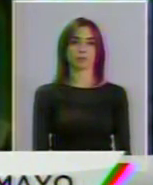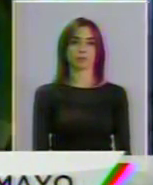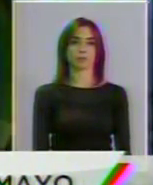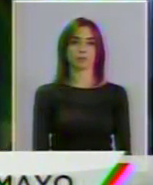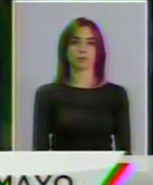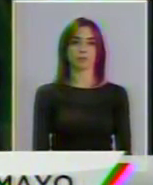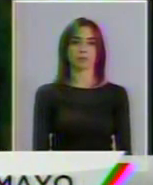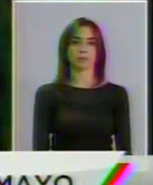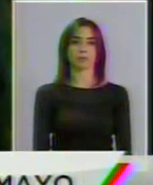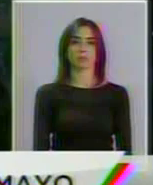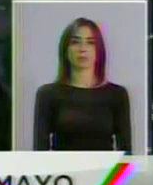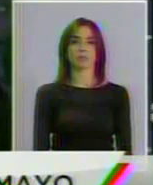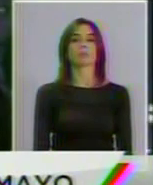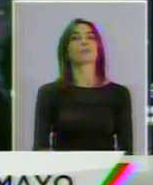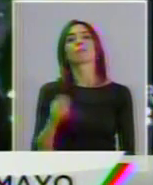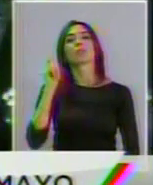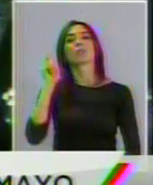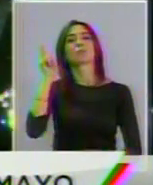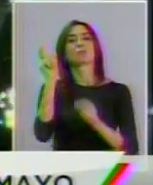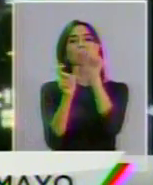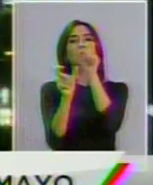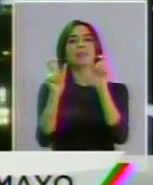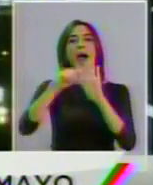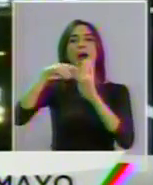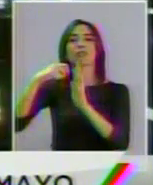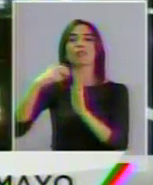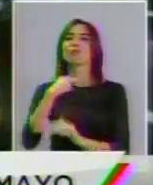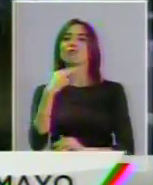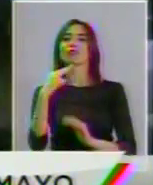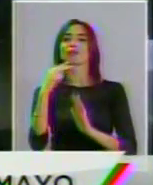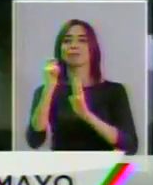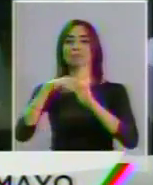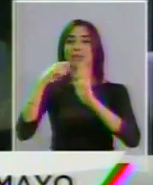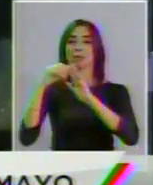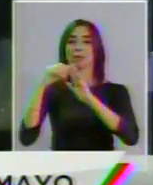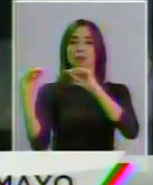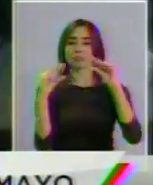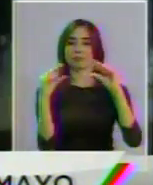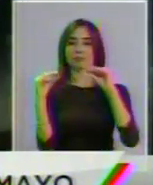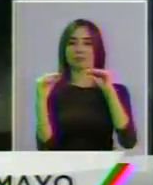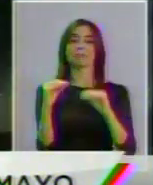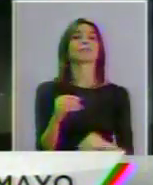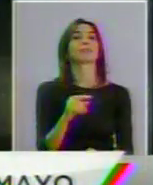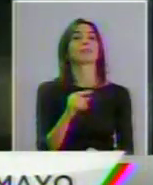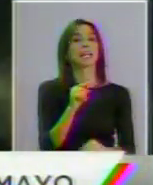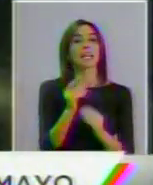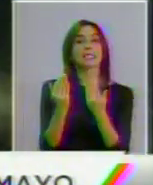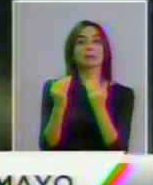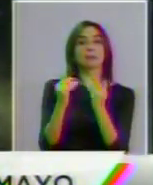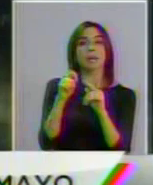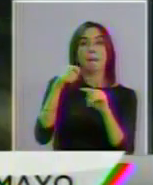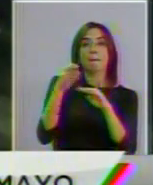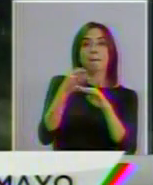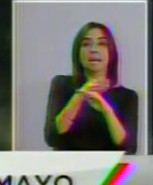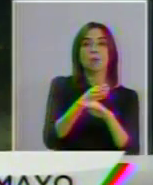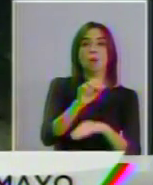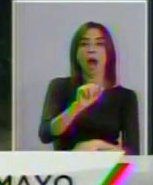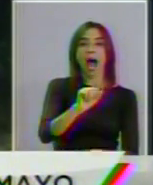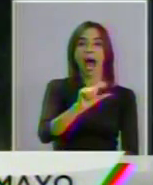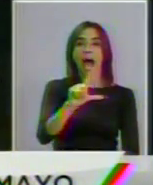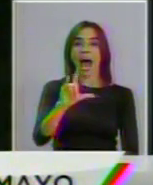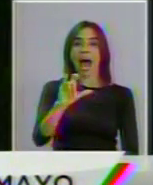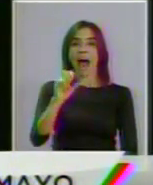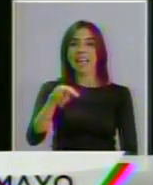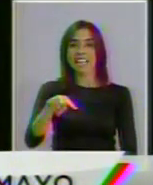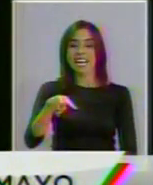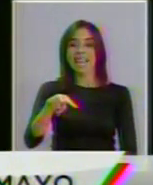landed. How far would you go to get your answers? La esperada precuela de Alien llega a Chile